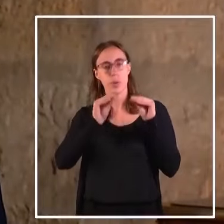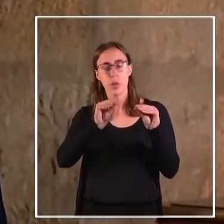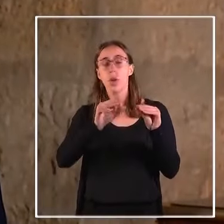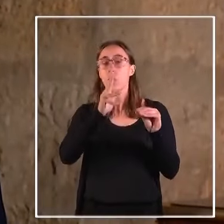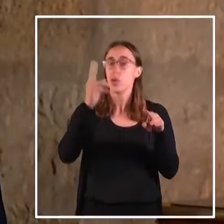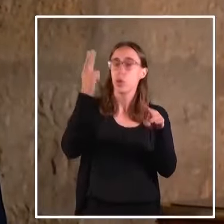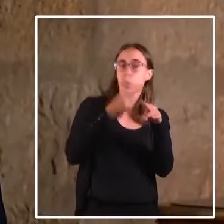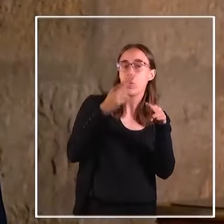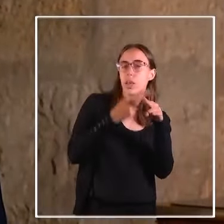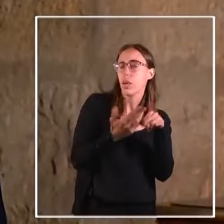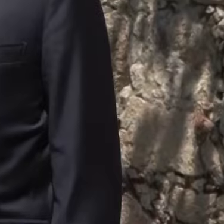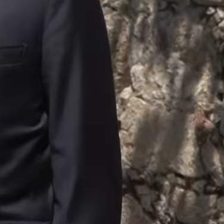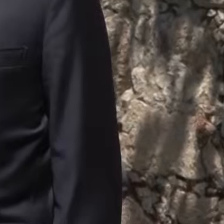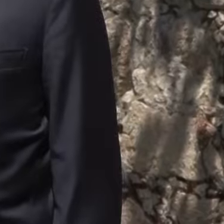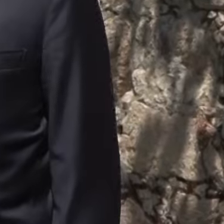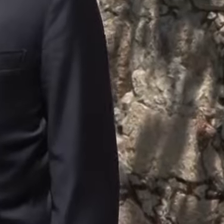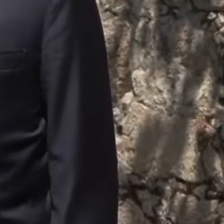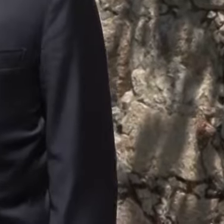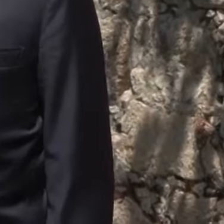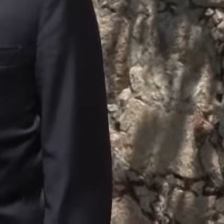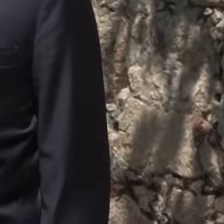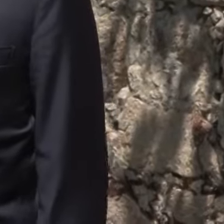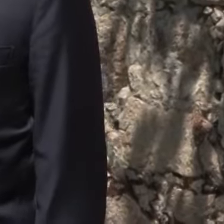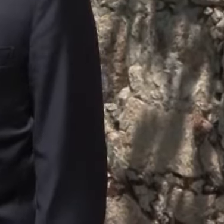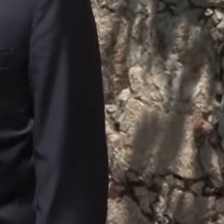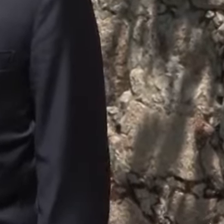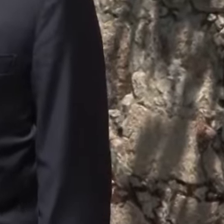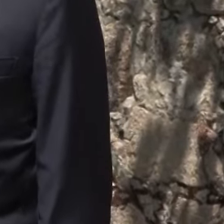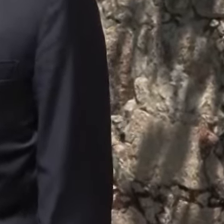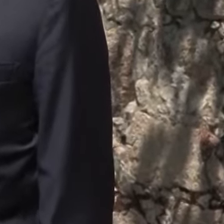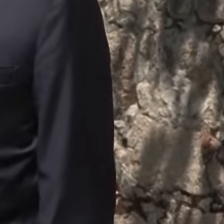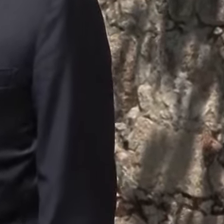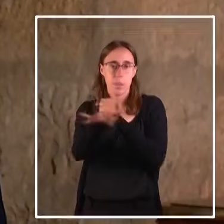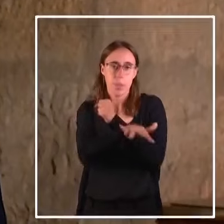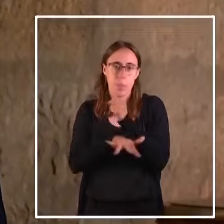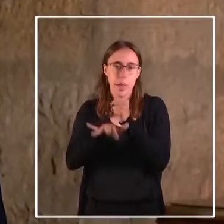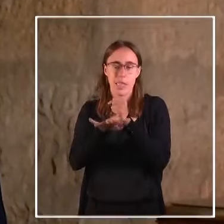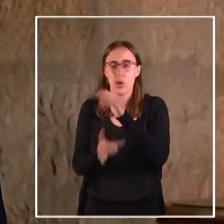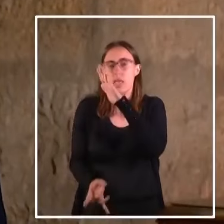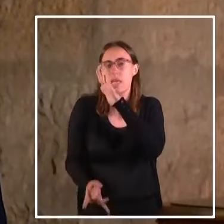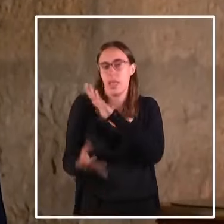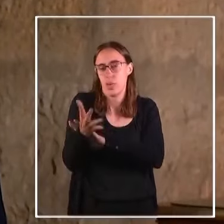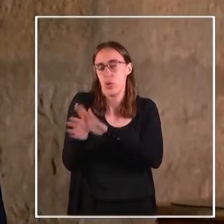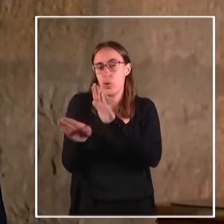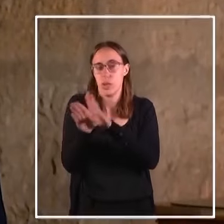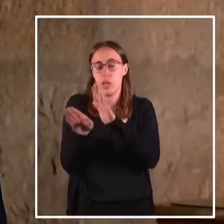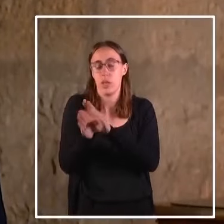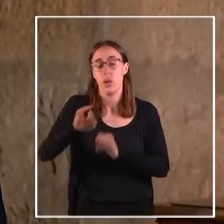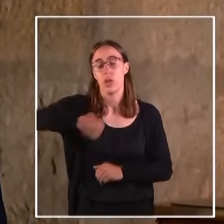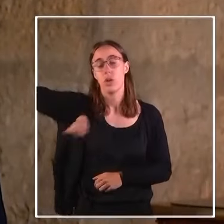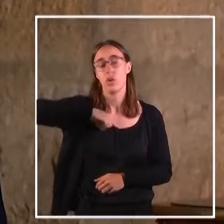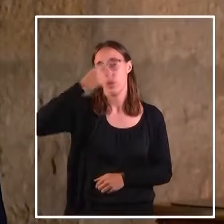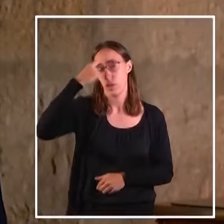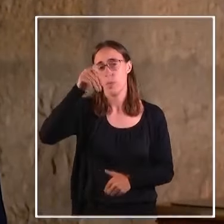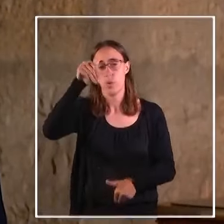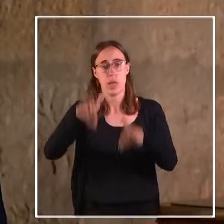el centro de su acción. Con ello, Felipe VI ha señalado que la voz de Europa debe oírse y también sus valores. Sabemos que la defensa de la democracia comienza con